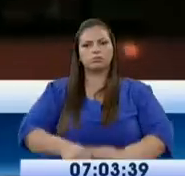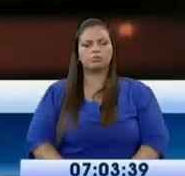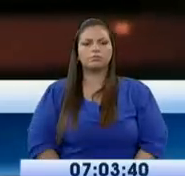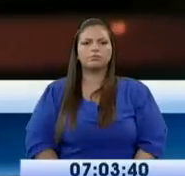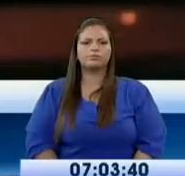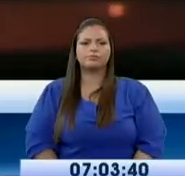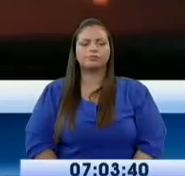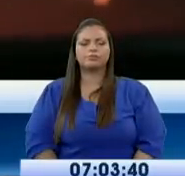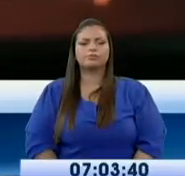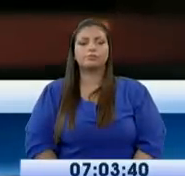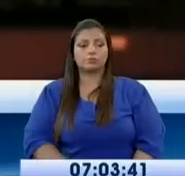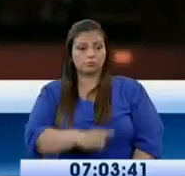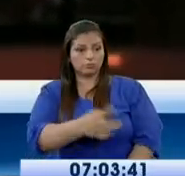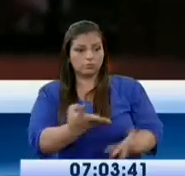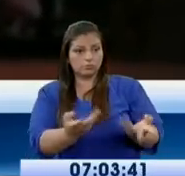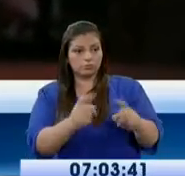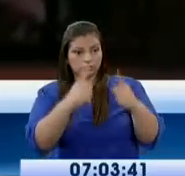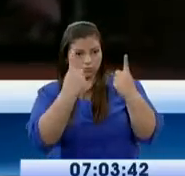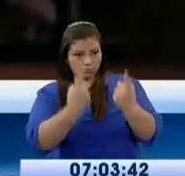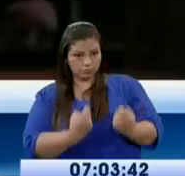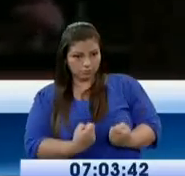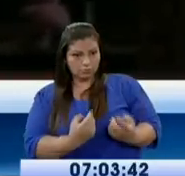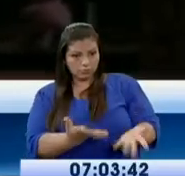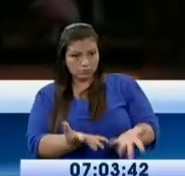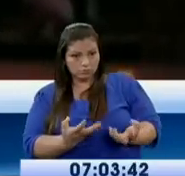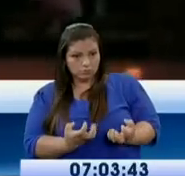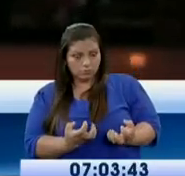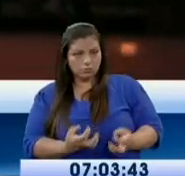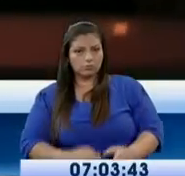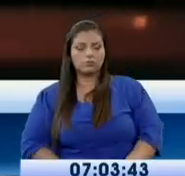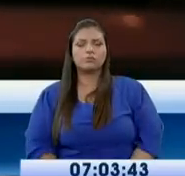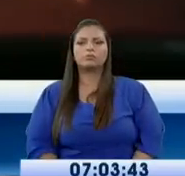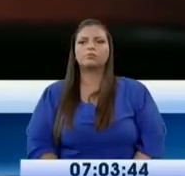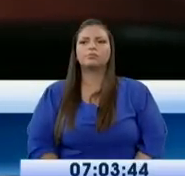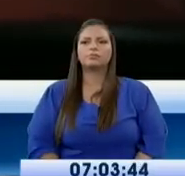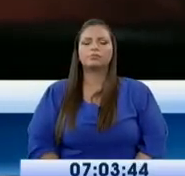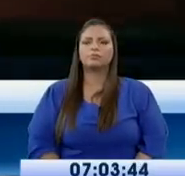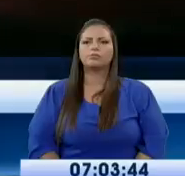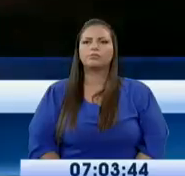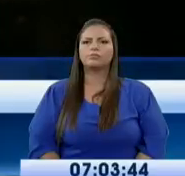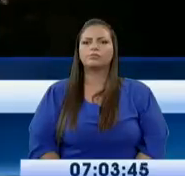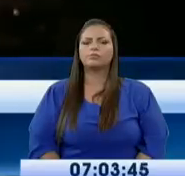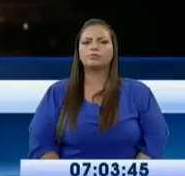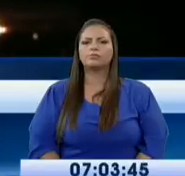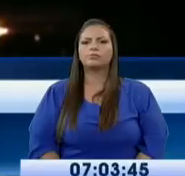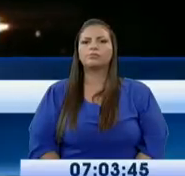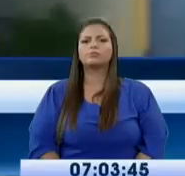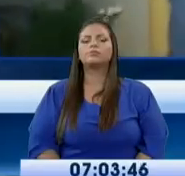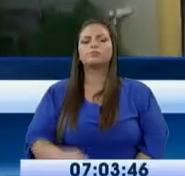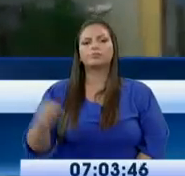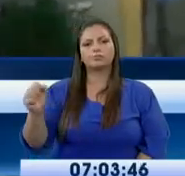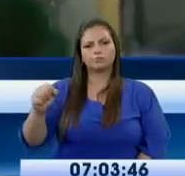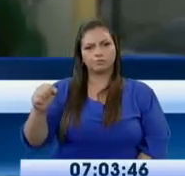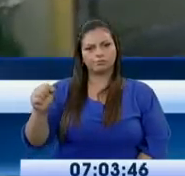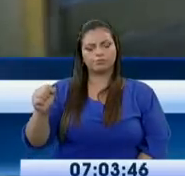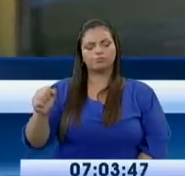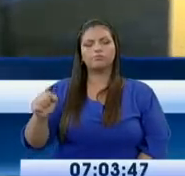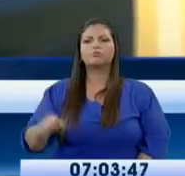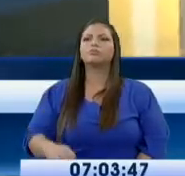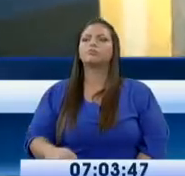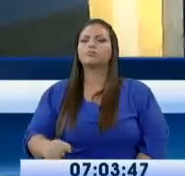pronto tengan ustedes? Sí, Luisa, ¿alguna pregunta? Bueno, sí,